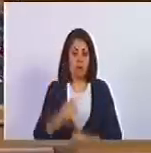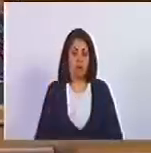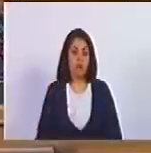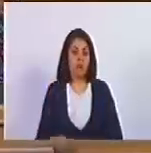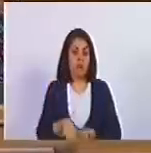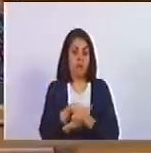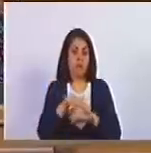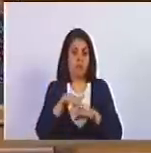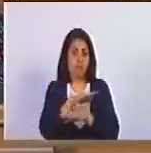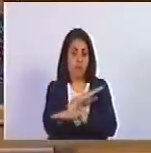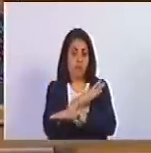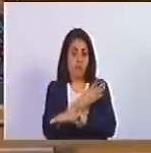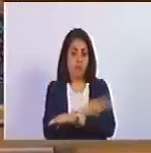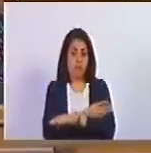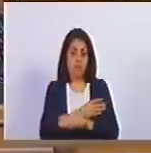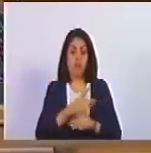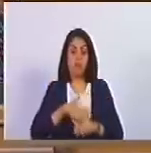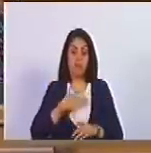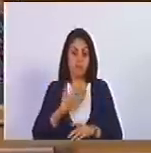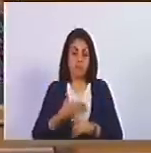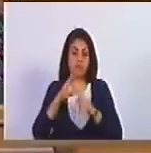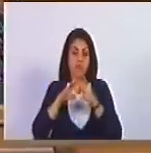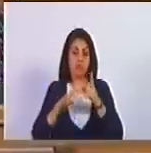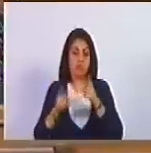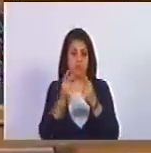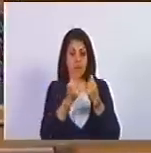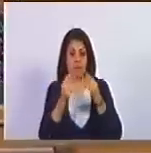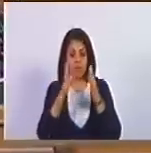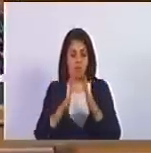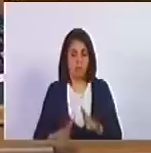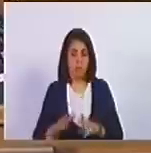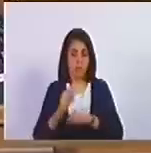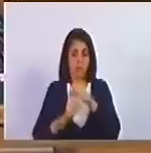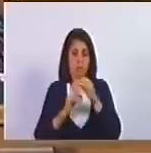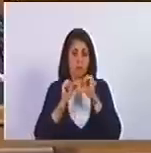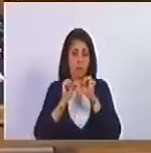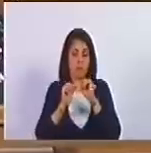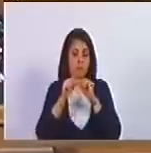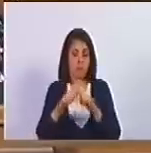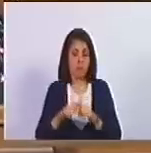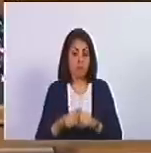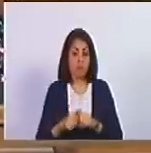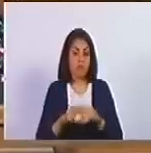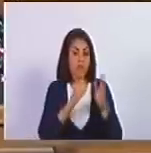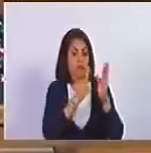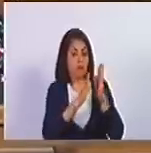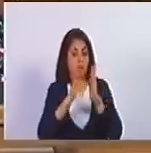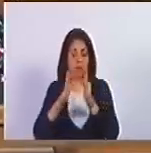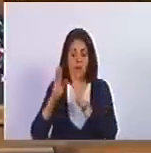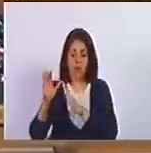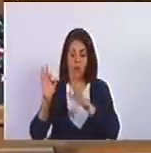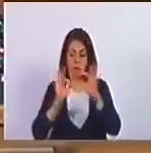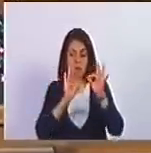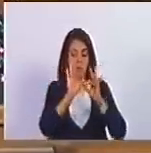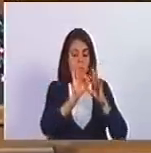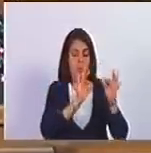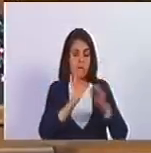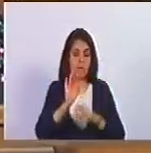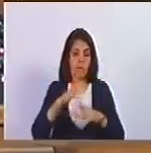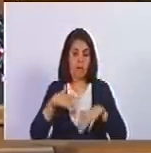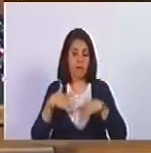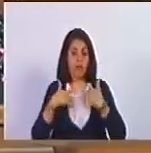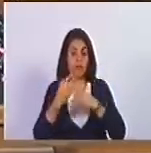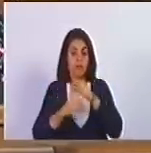El Ministerio del Poder Popular con competencia en materia de economía y finanzas establecerá el clasificador armonizado